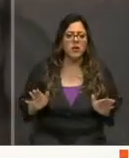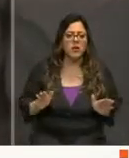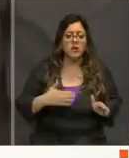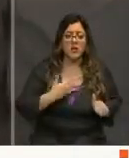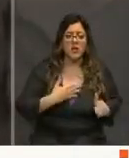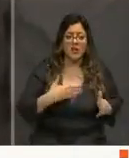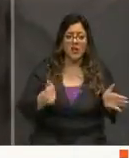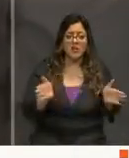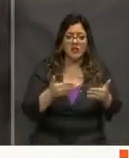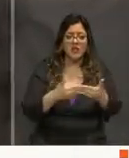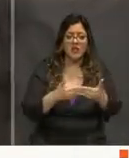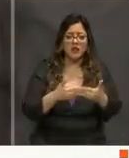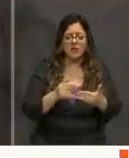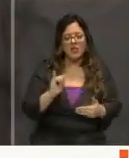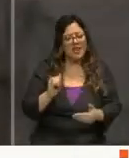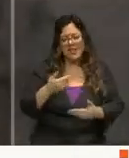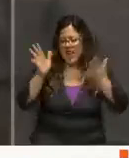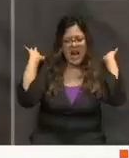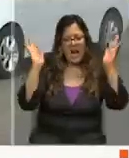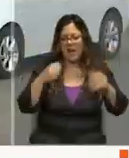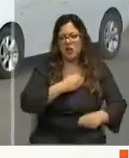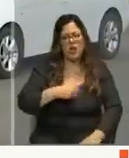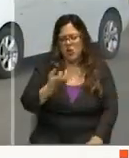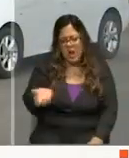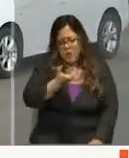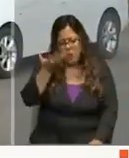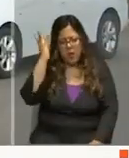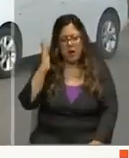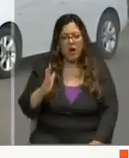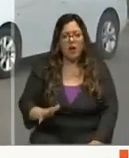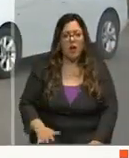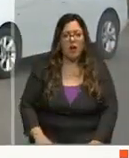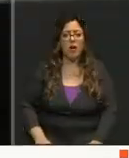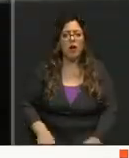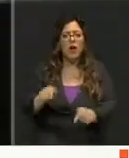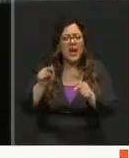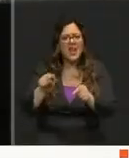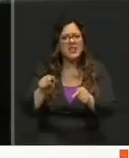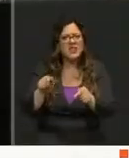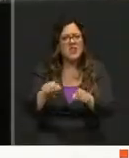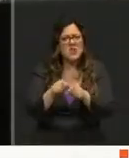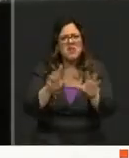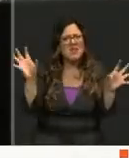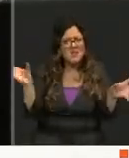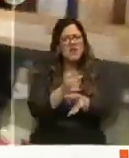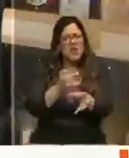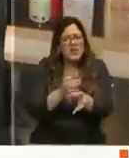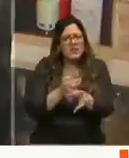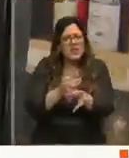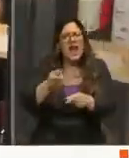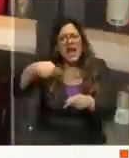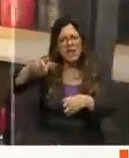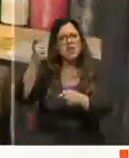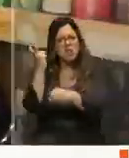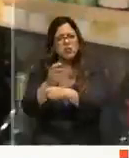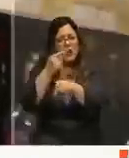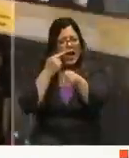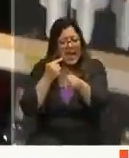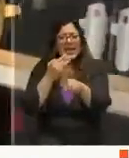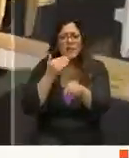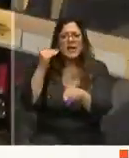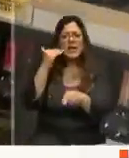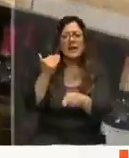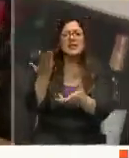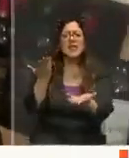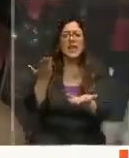Sí sí yo estoy chato Ya hón es sentido común ante esta violencia ya lo habían asaltado a él y ahora casi